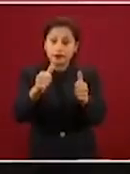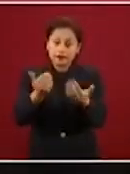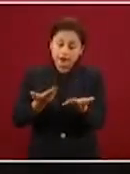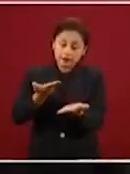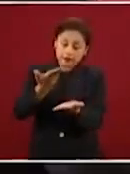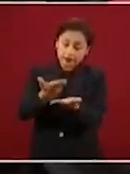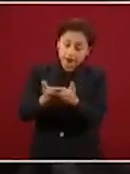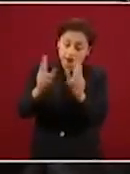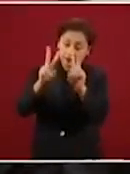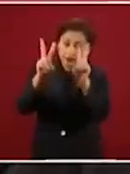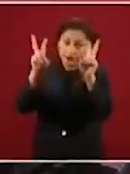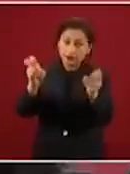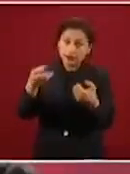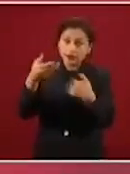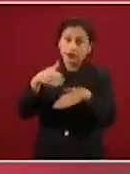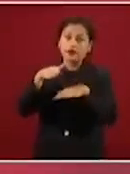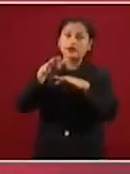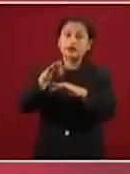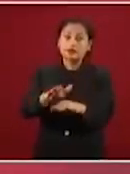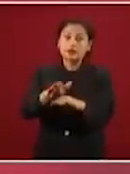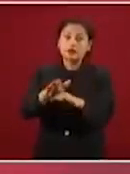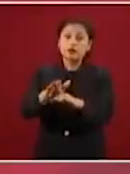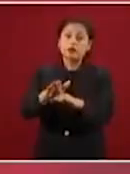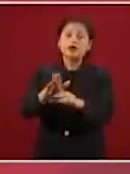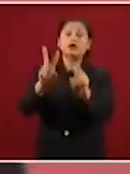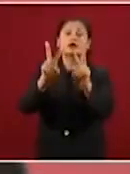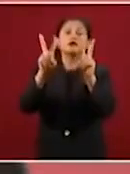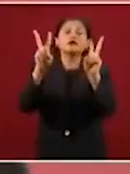rango constitucional lo de las pensiones